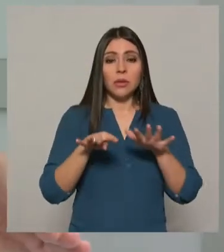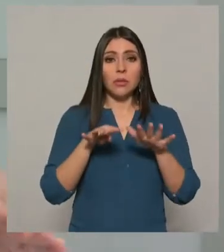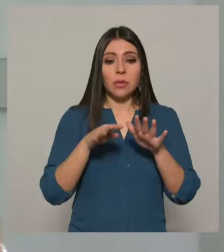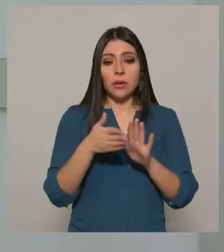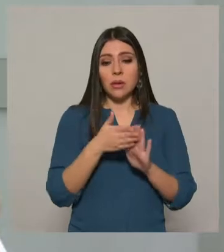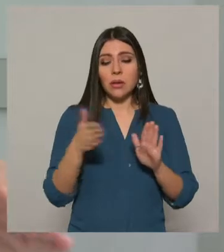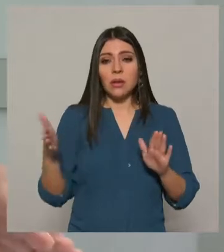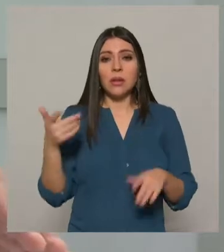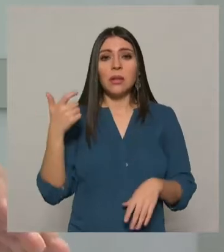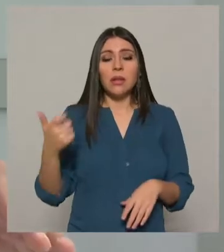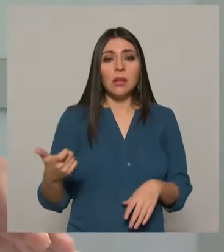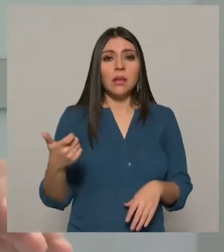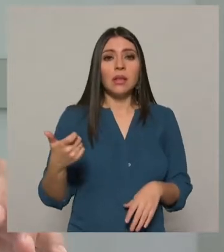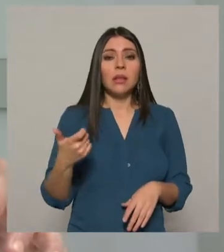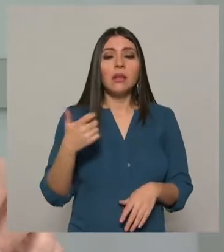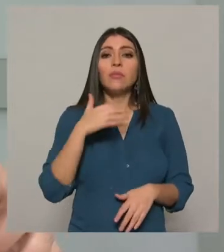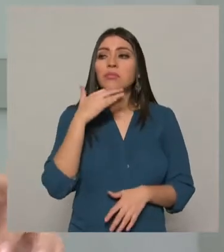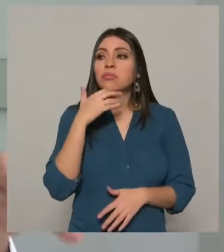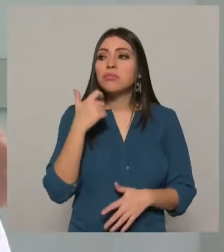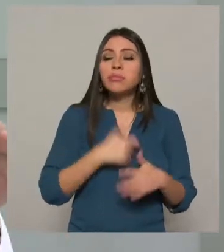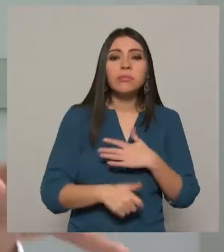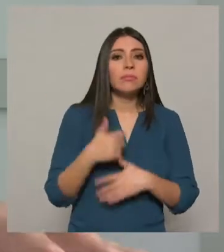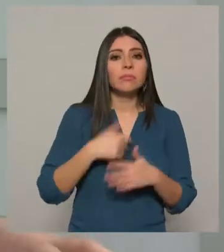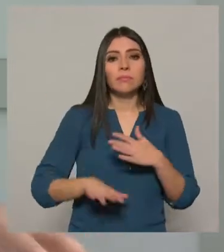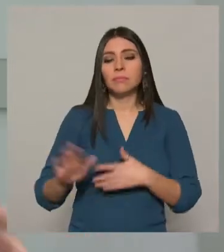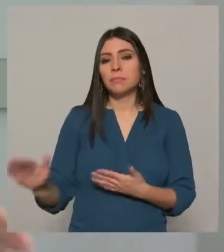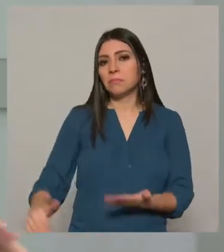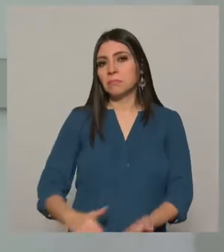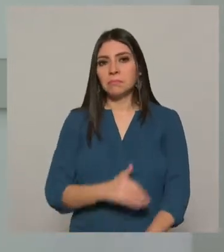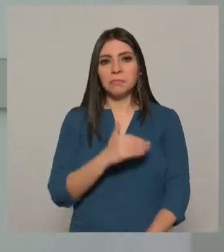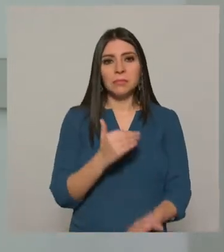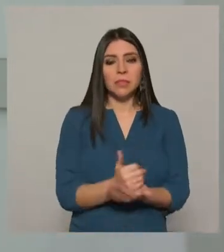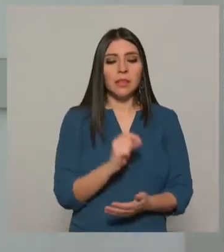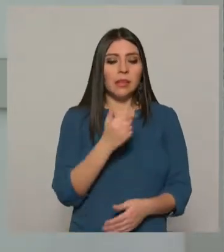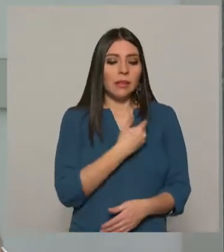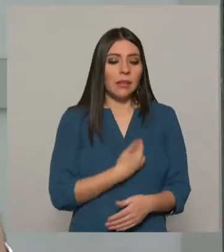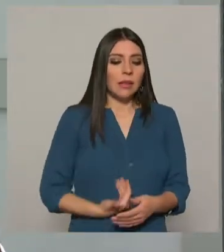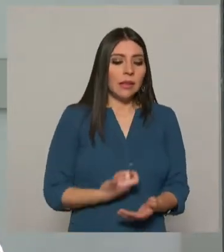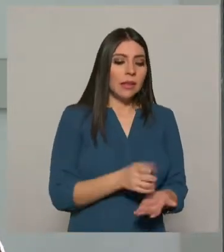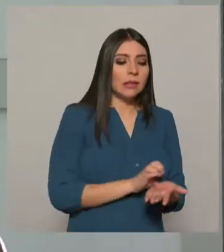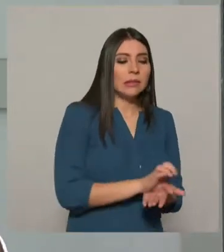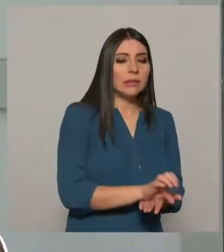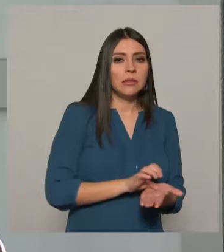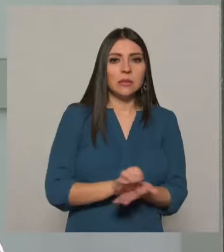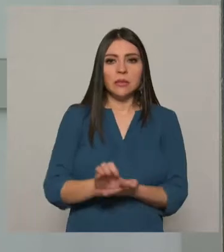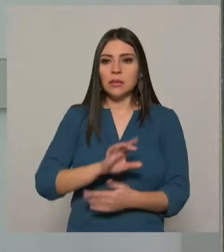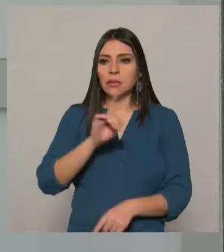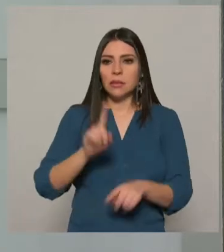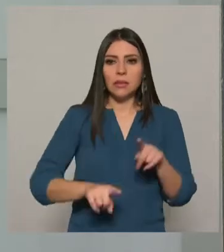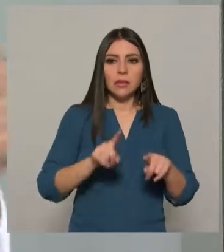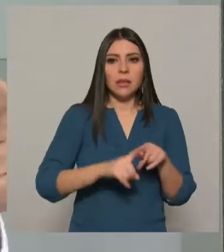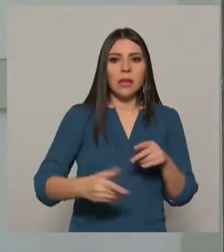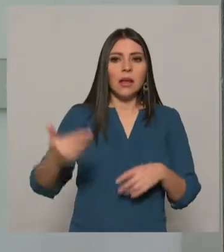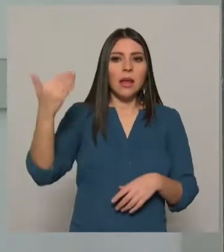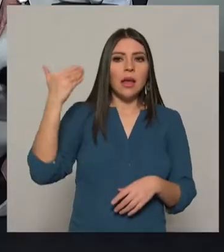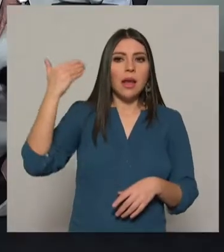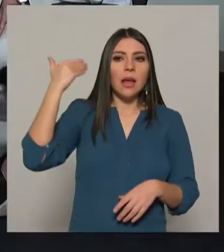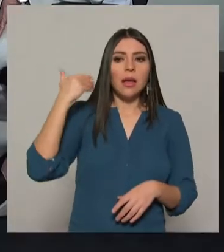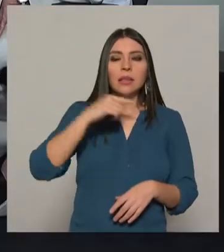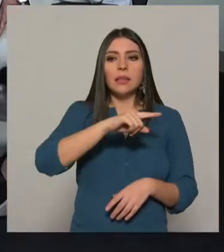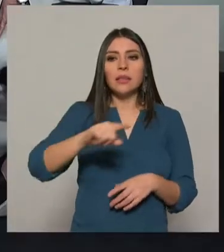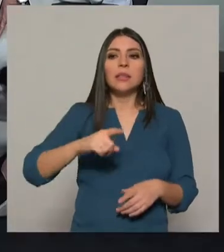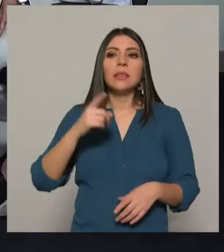los moches, terminamos con la asignación presupuestal, que era el modelo tradicional donde los legisladores asignaban